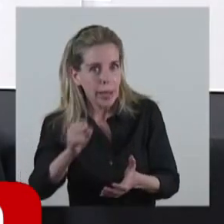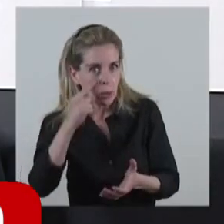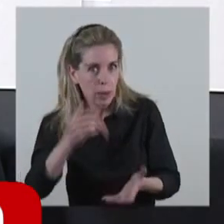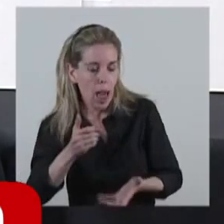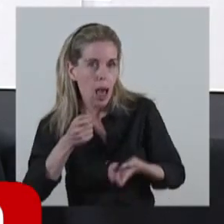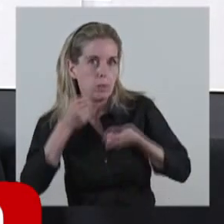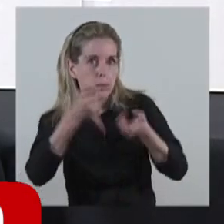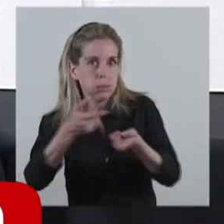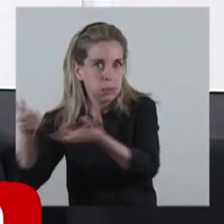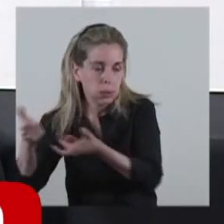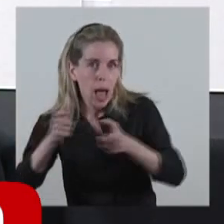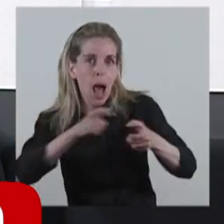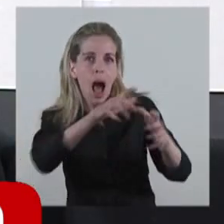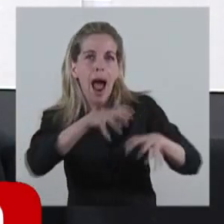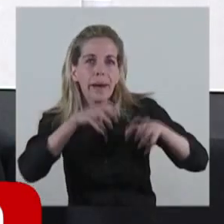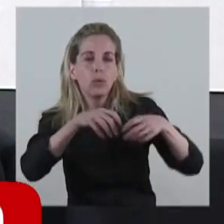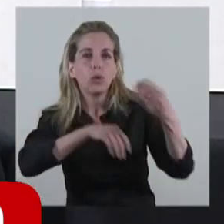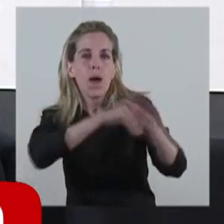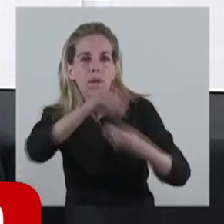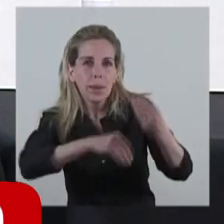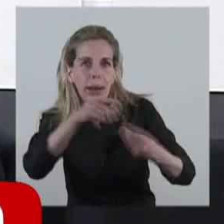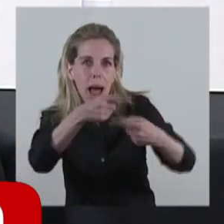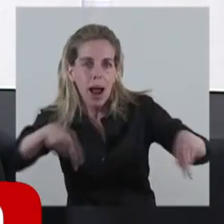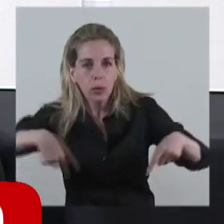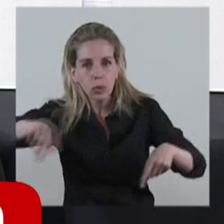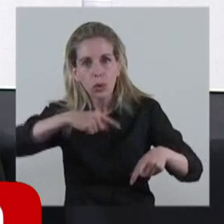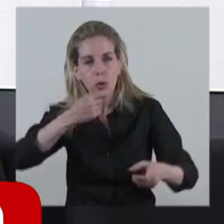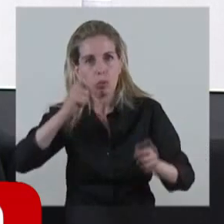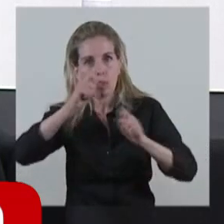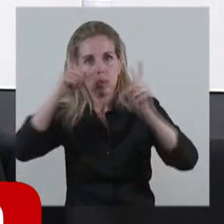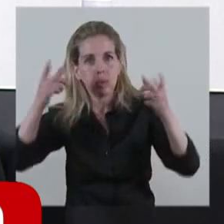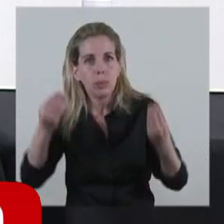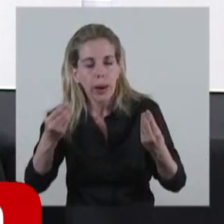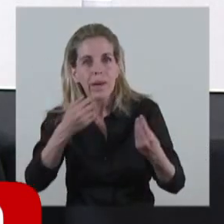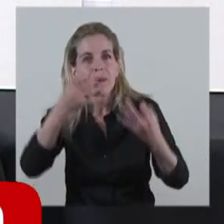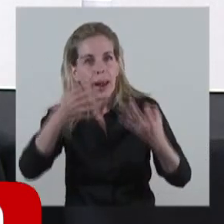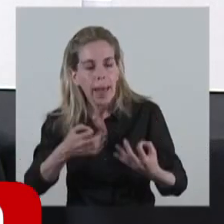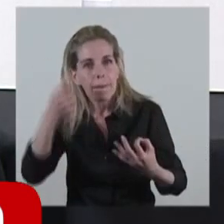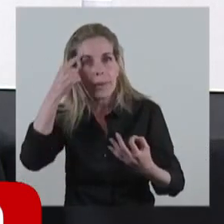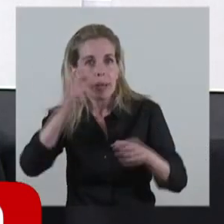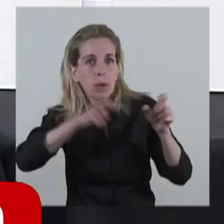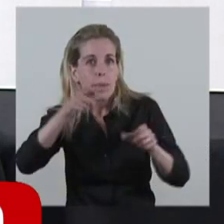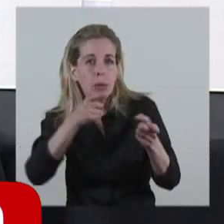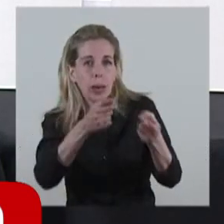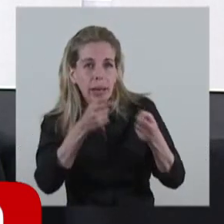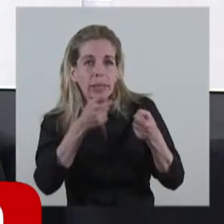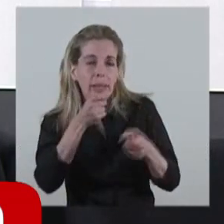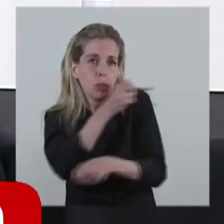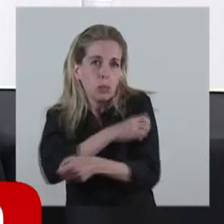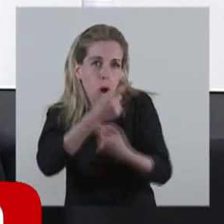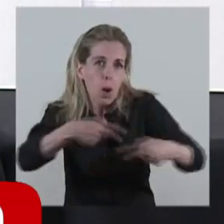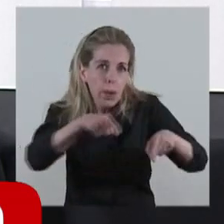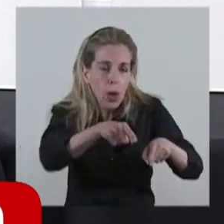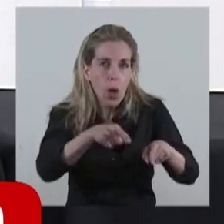agricultura familiar, que nos sorprendió, porque la verdad que uno aspira a que el que más necesita, más reciba en